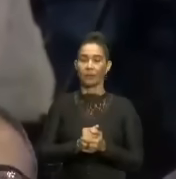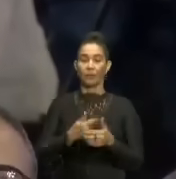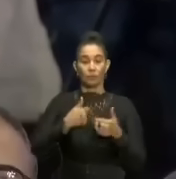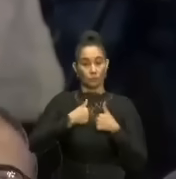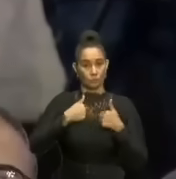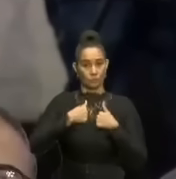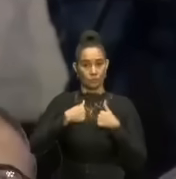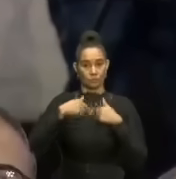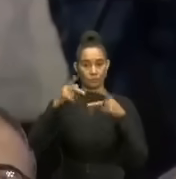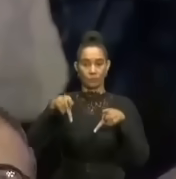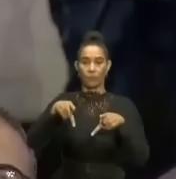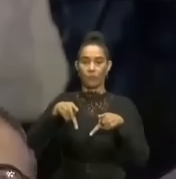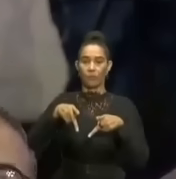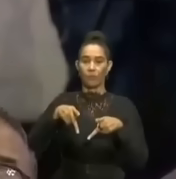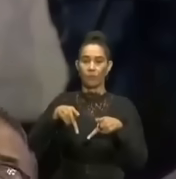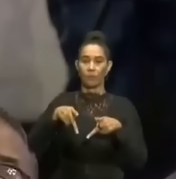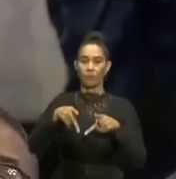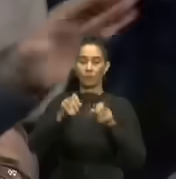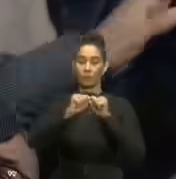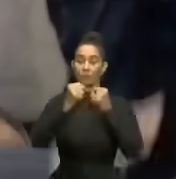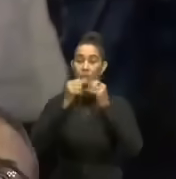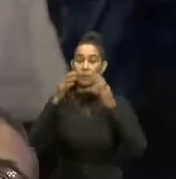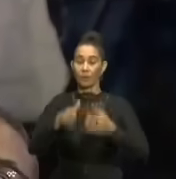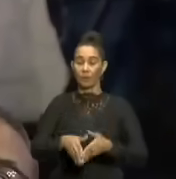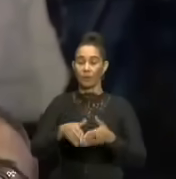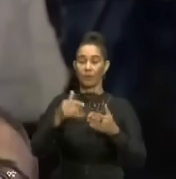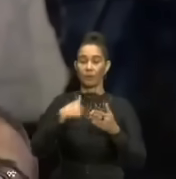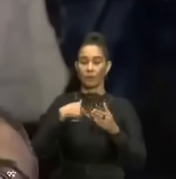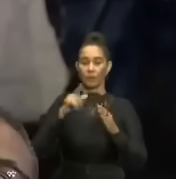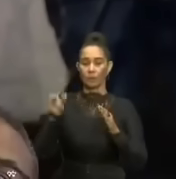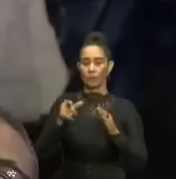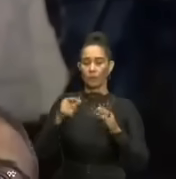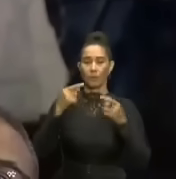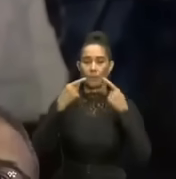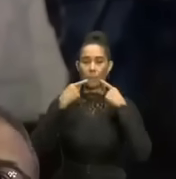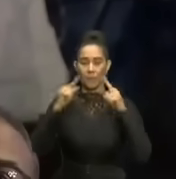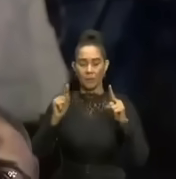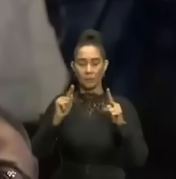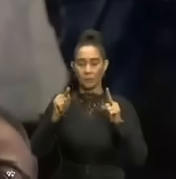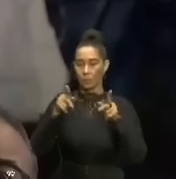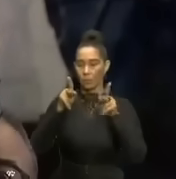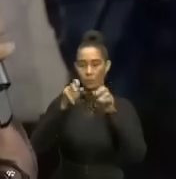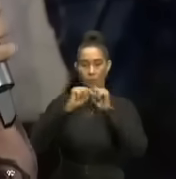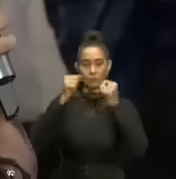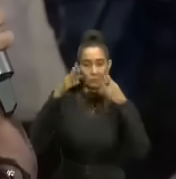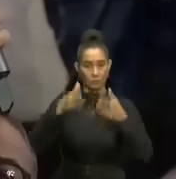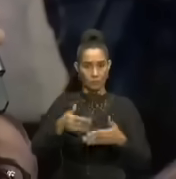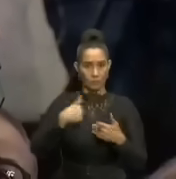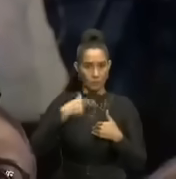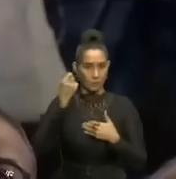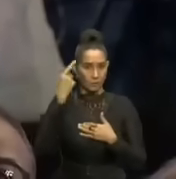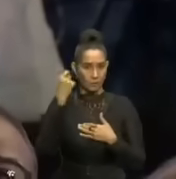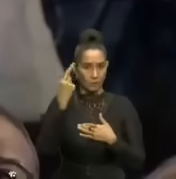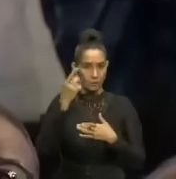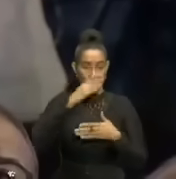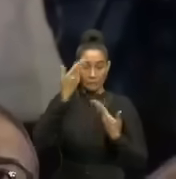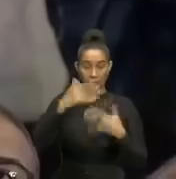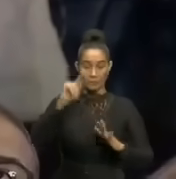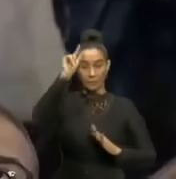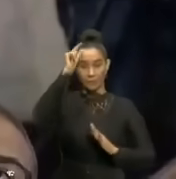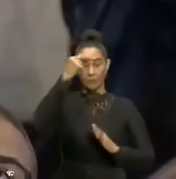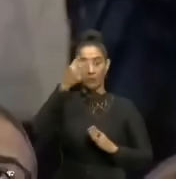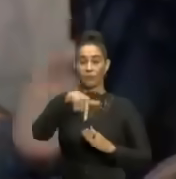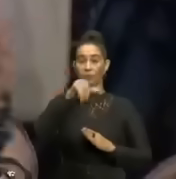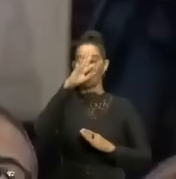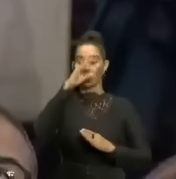como ciudadano entiendo, no como nada que ver con prensa, sino como ciudadano entiendo de que ya el Estado